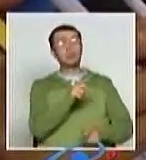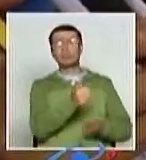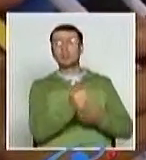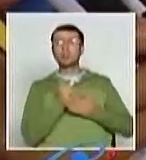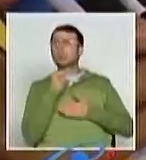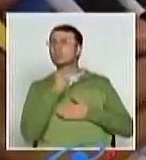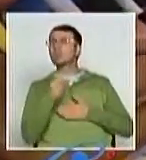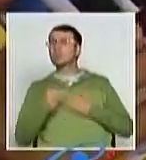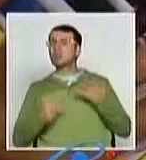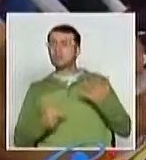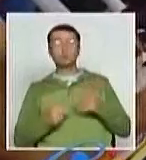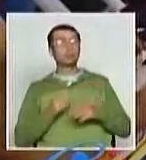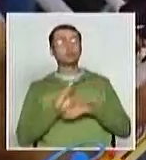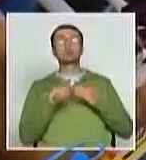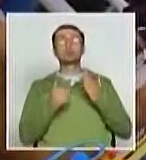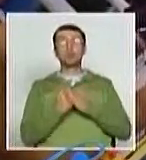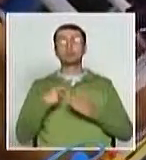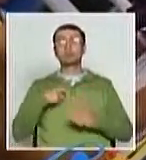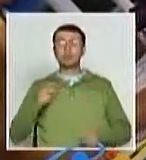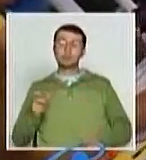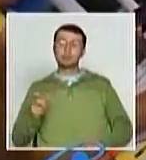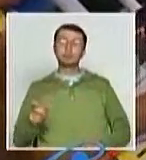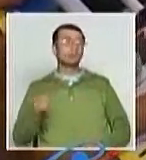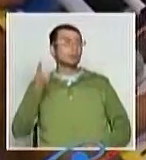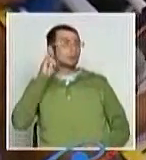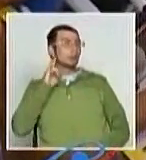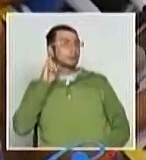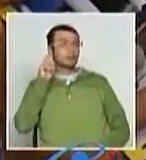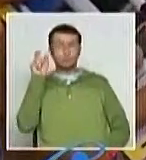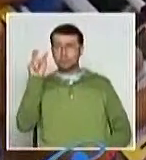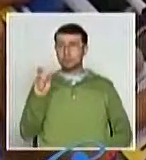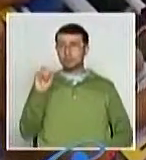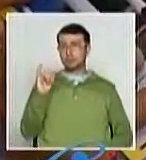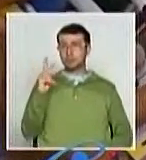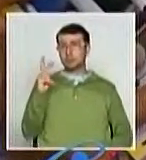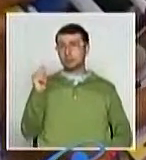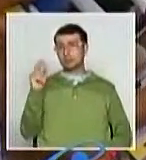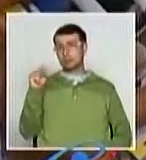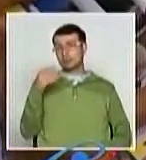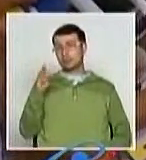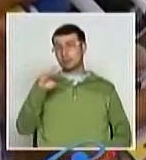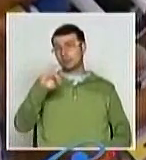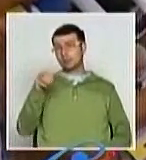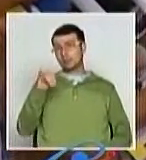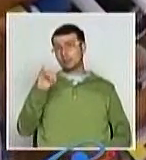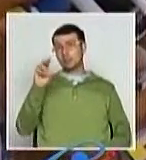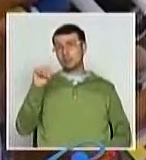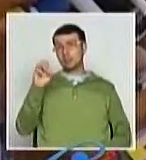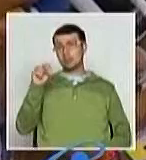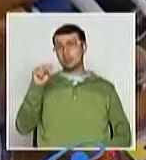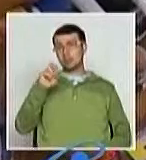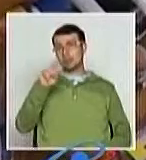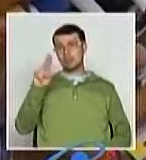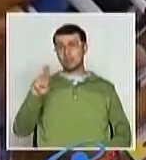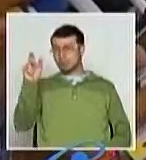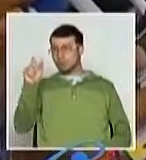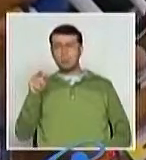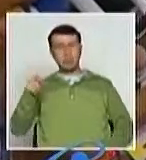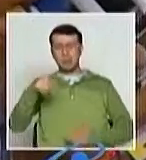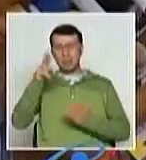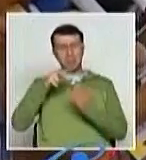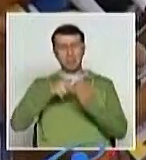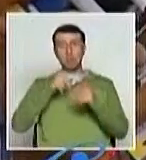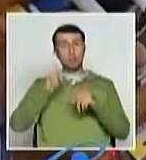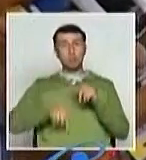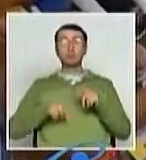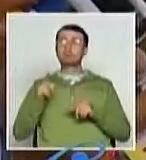todos vienen con cd con la voz de Iván Jiménez y este es para la persona que no lo pueda leer pues lo escucha en su casa